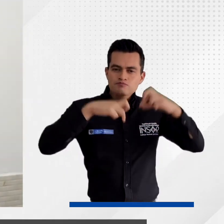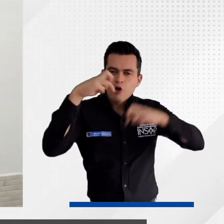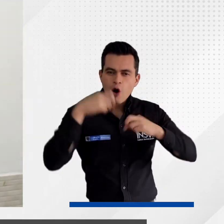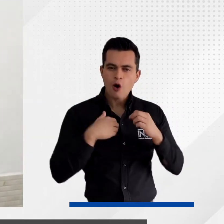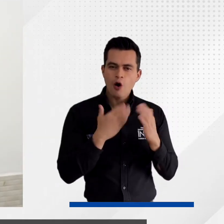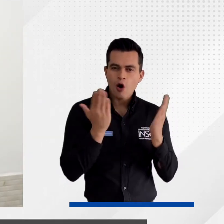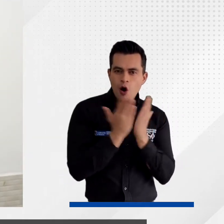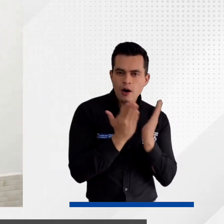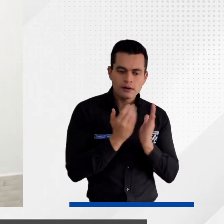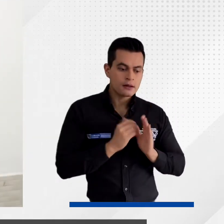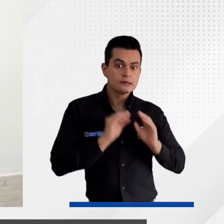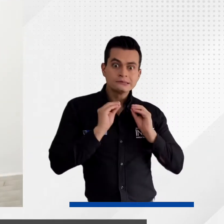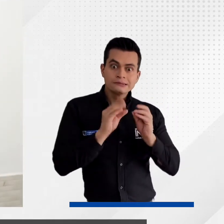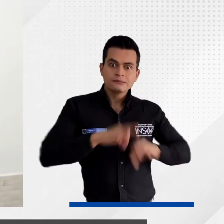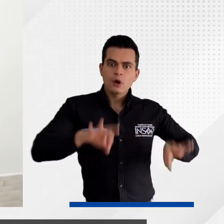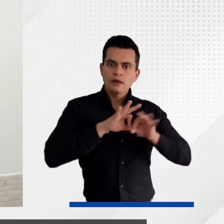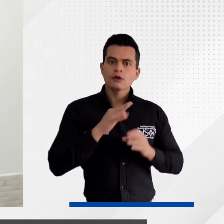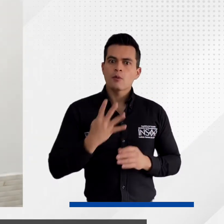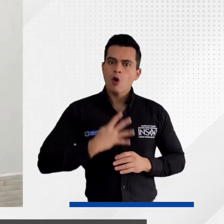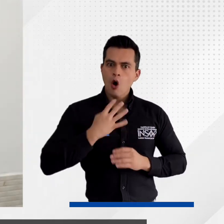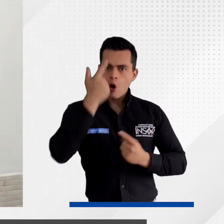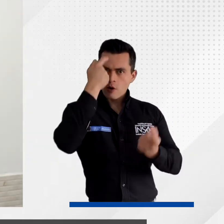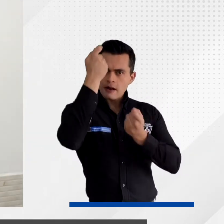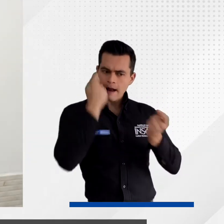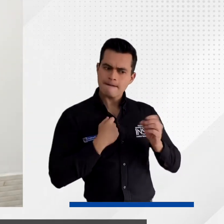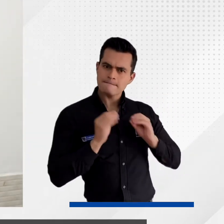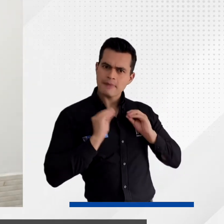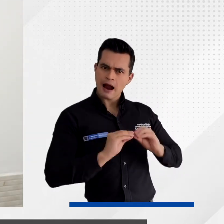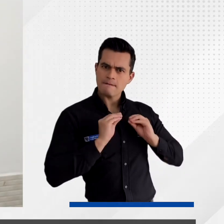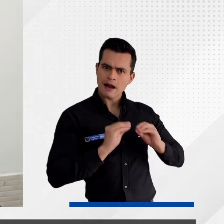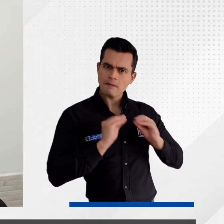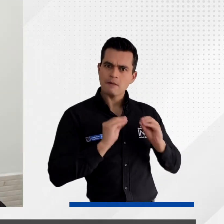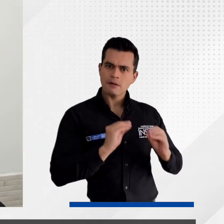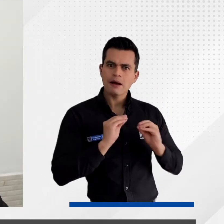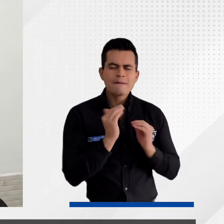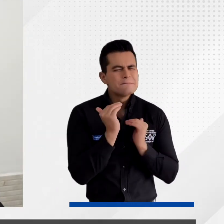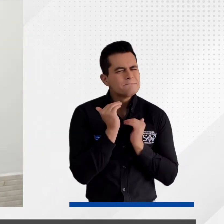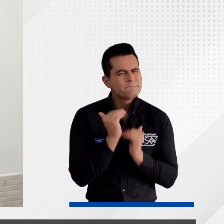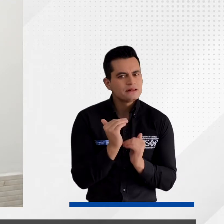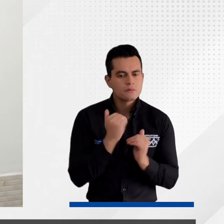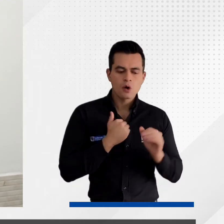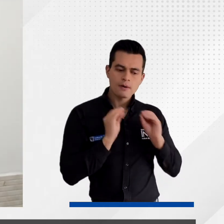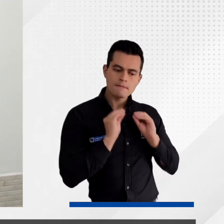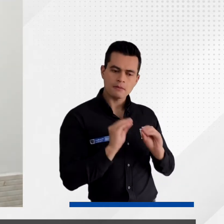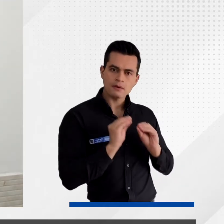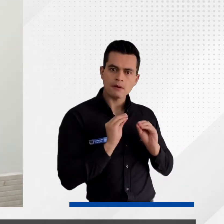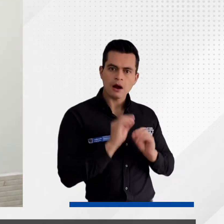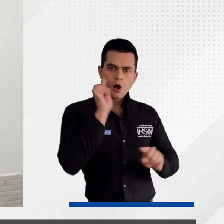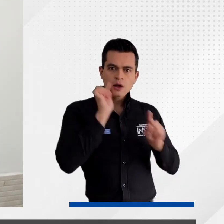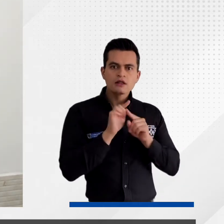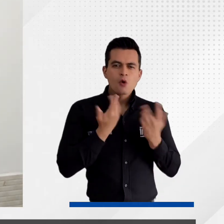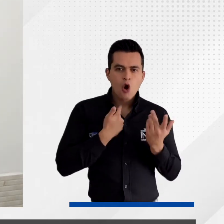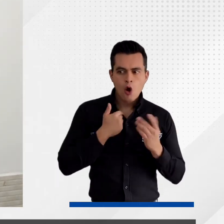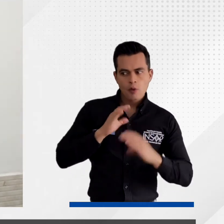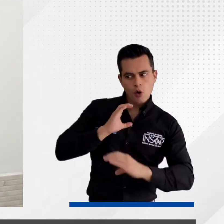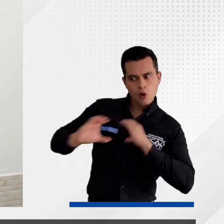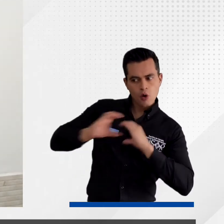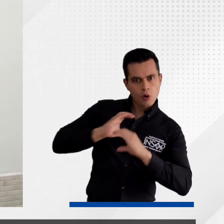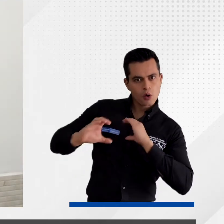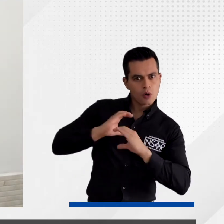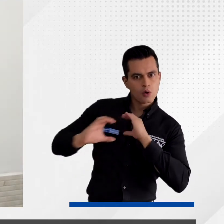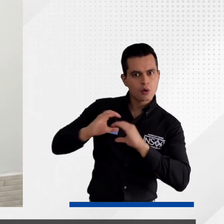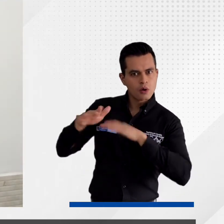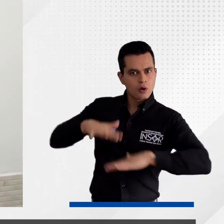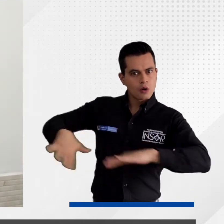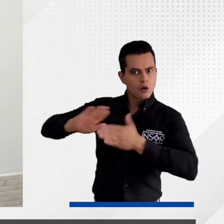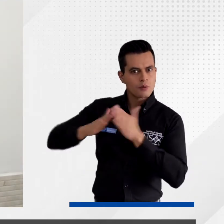las competencias necesarias o las estrategias necesarias mínimas pero efectivas para poder establecer una comunicación